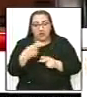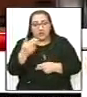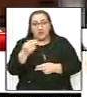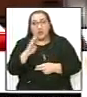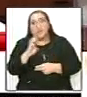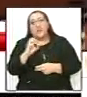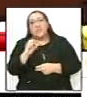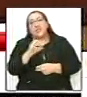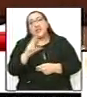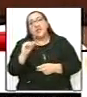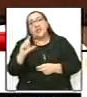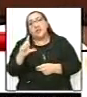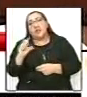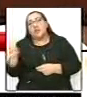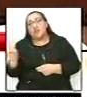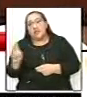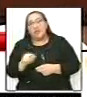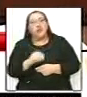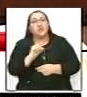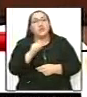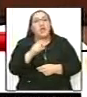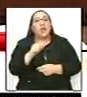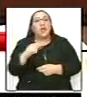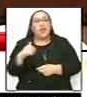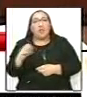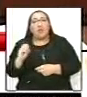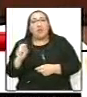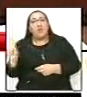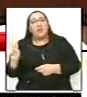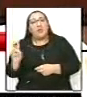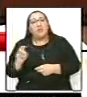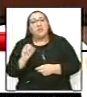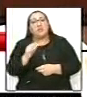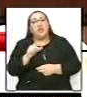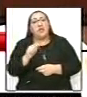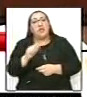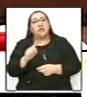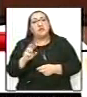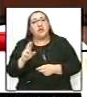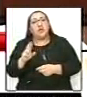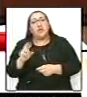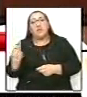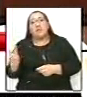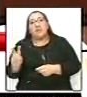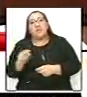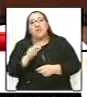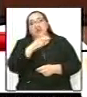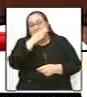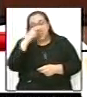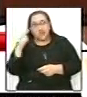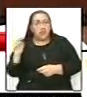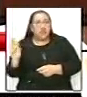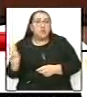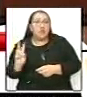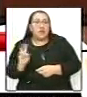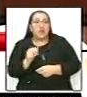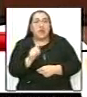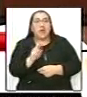Becerril verde, Salgado verde, Salazar verde, Velázquez verde,